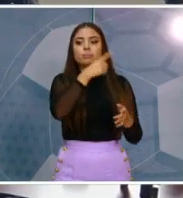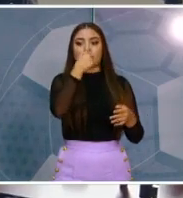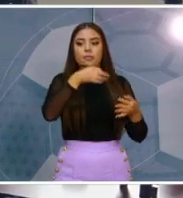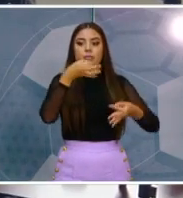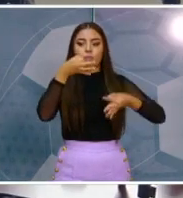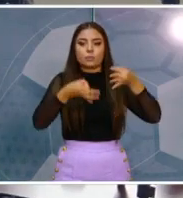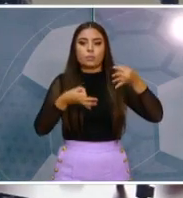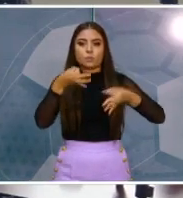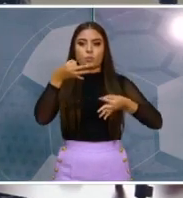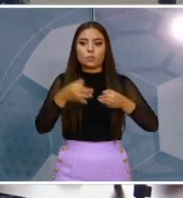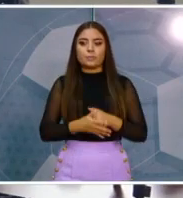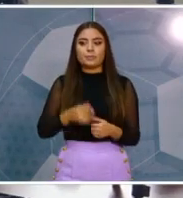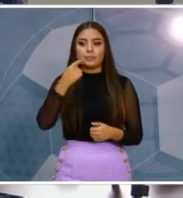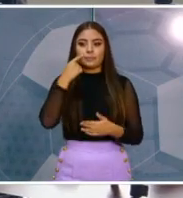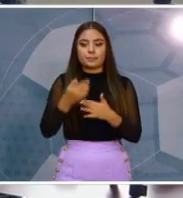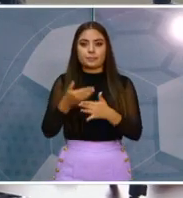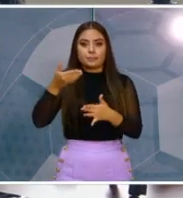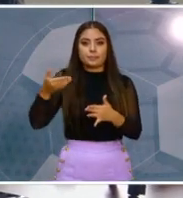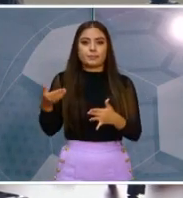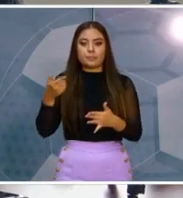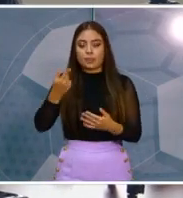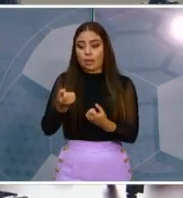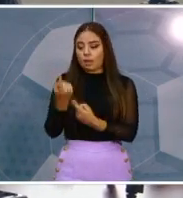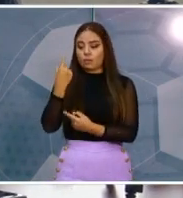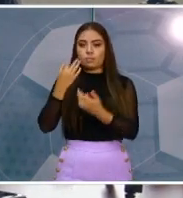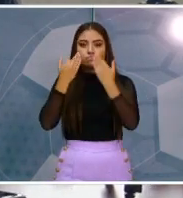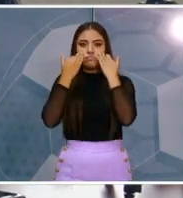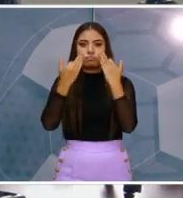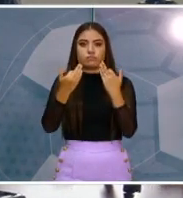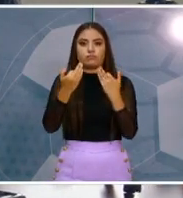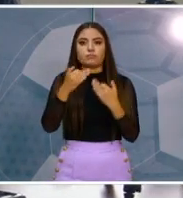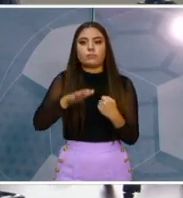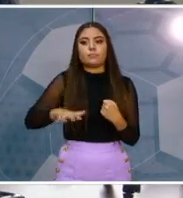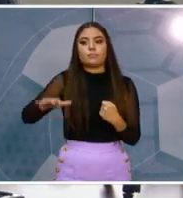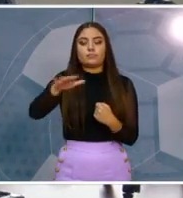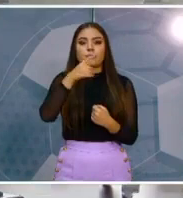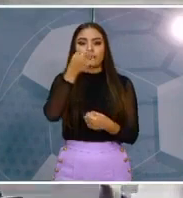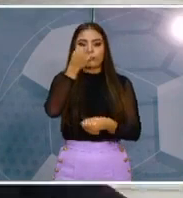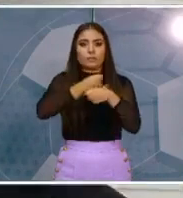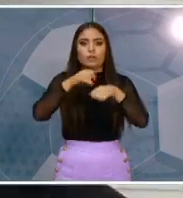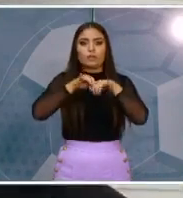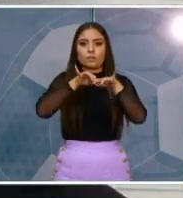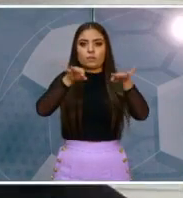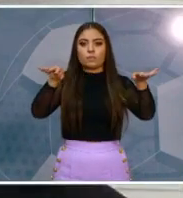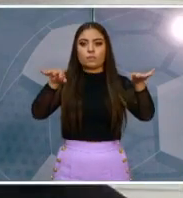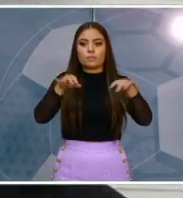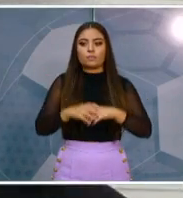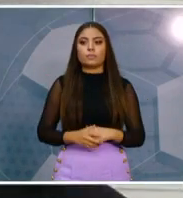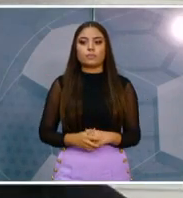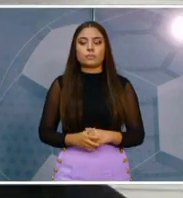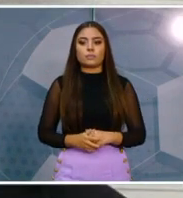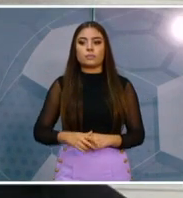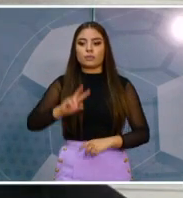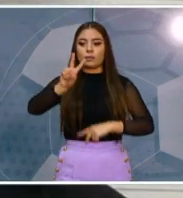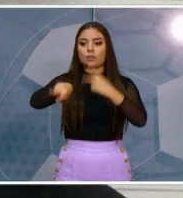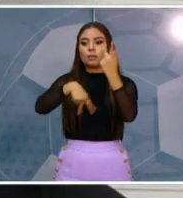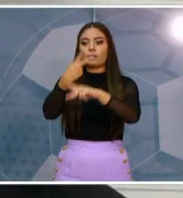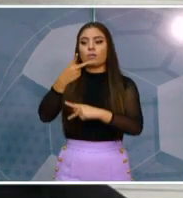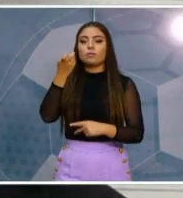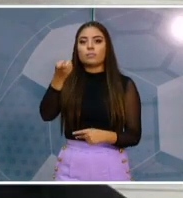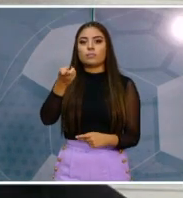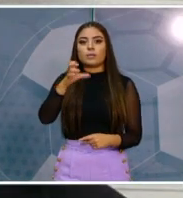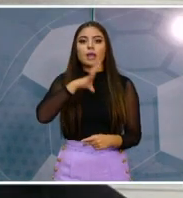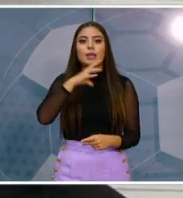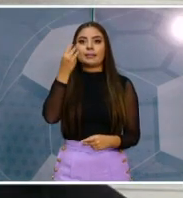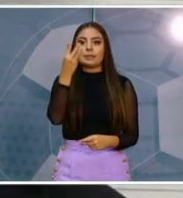que tenemos de los testigos que estaban en el lugar, se nos informa que al lugar acuden un aproximado de 3 vehículos y